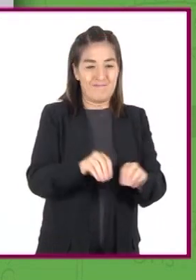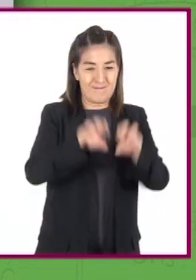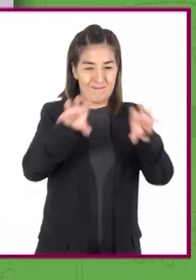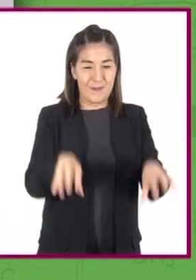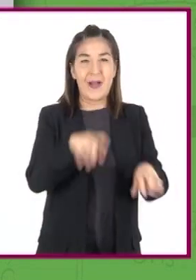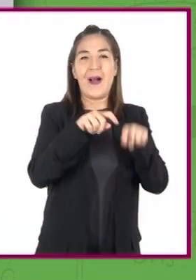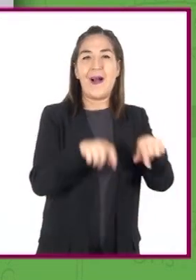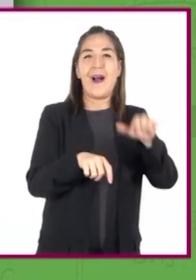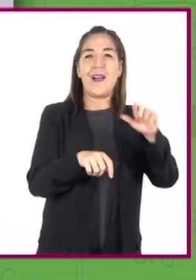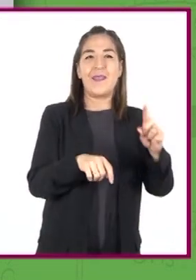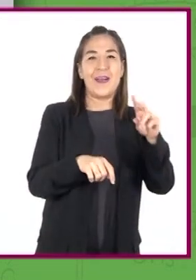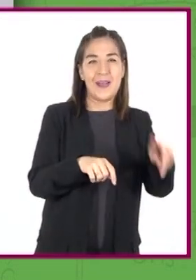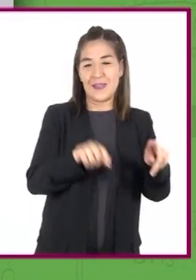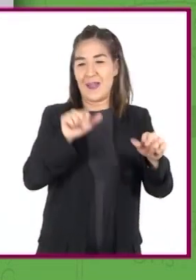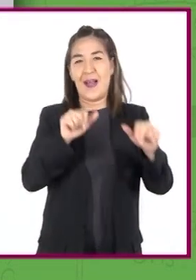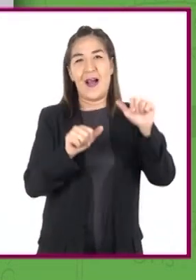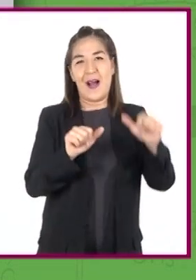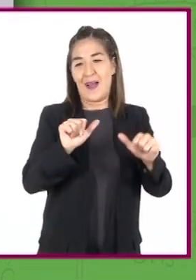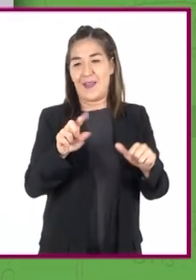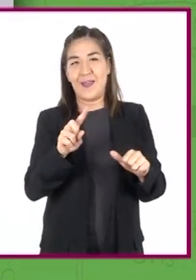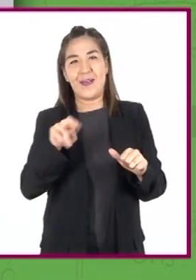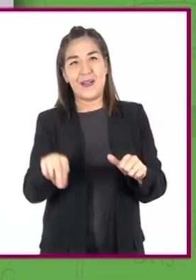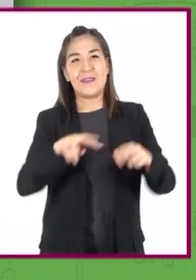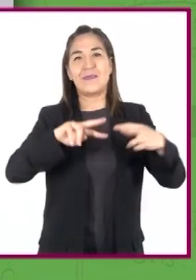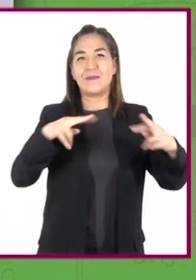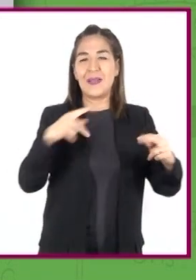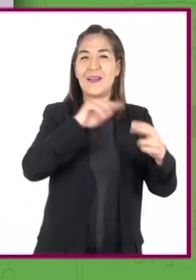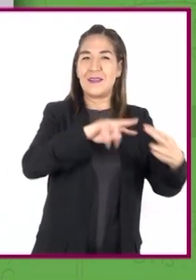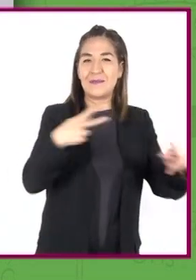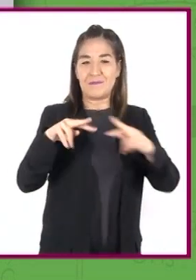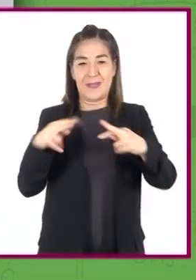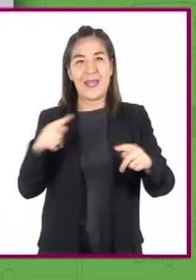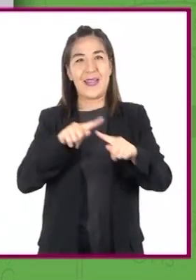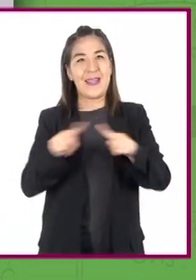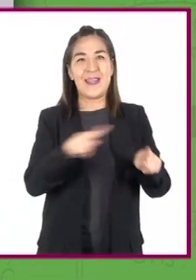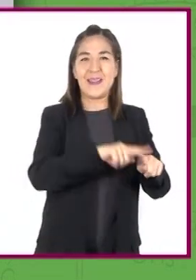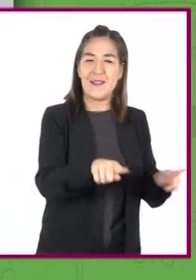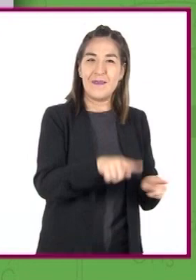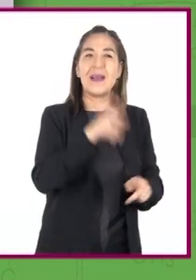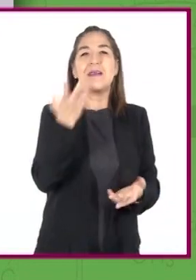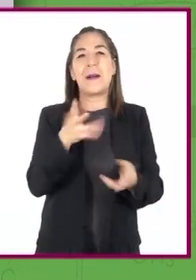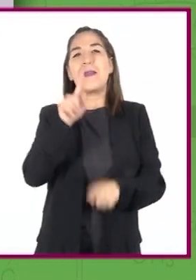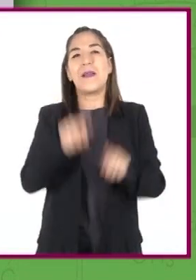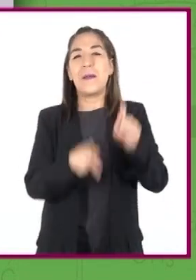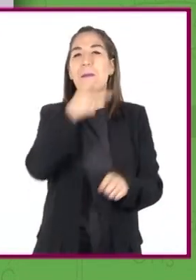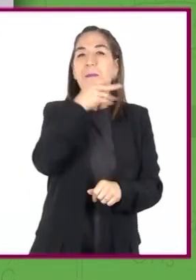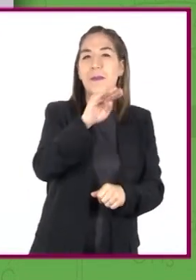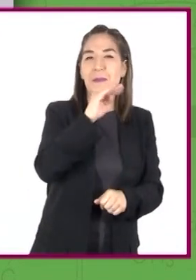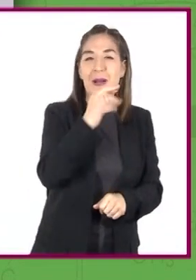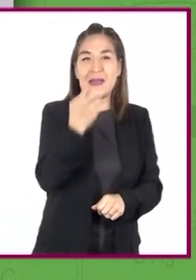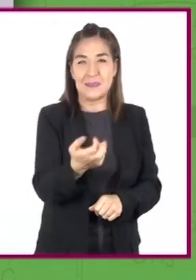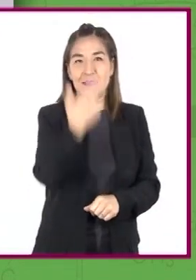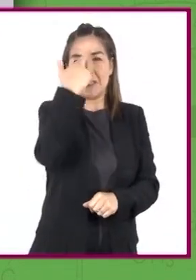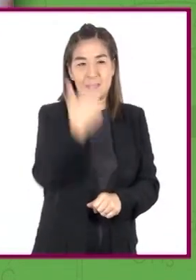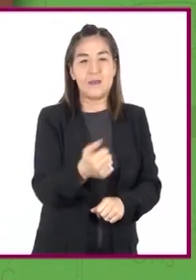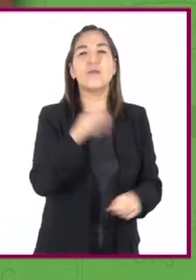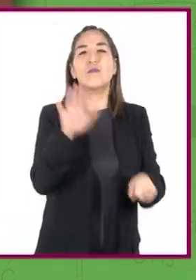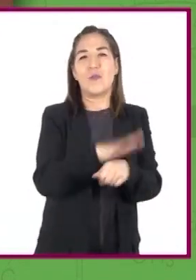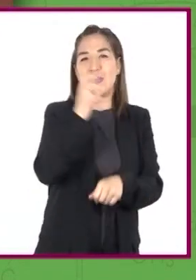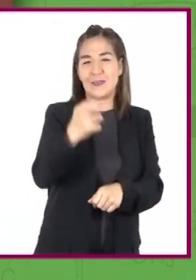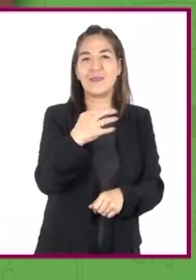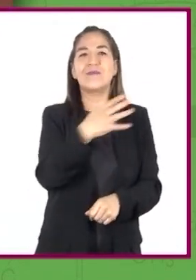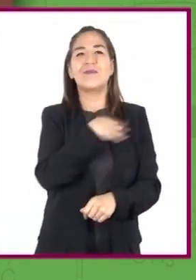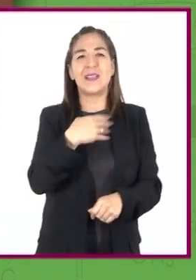proveniente de cada uno de los padres, dando lugar a la variabilidad genética. Esta es la razón por la que los hijos